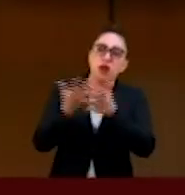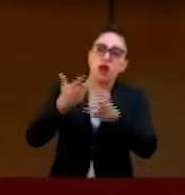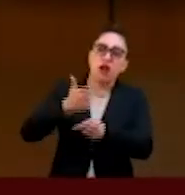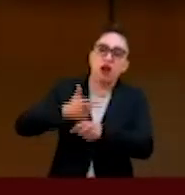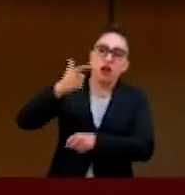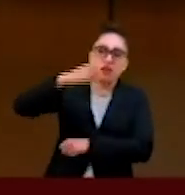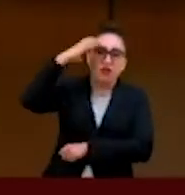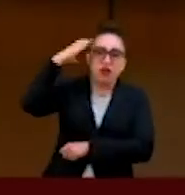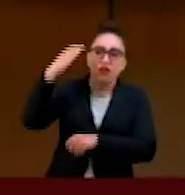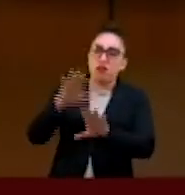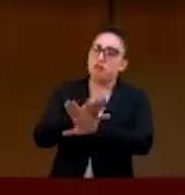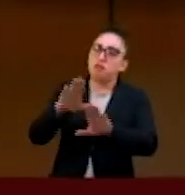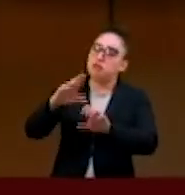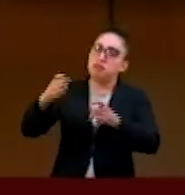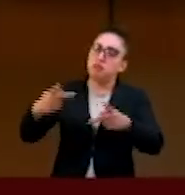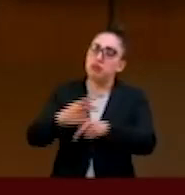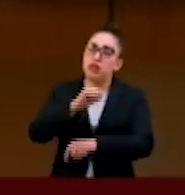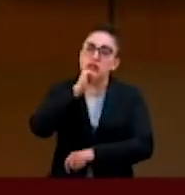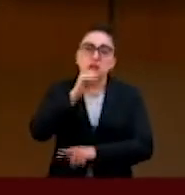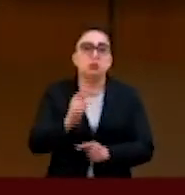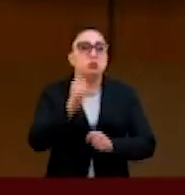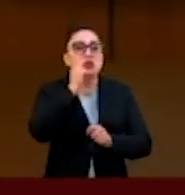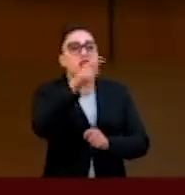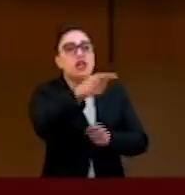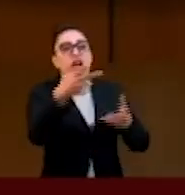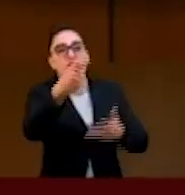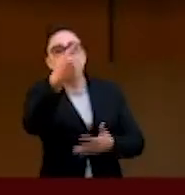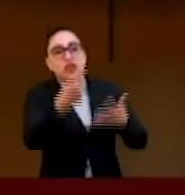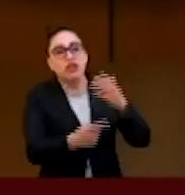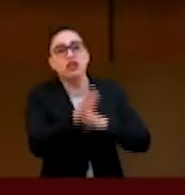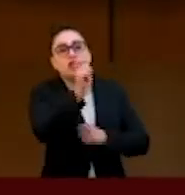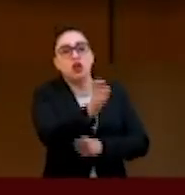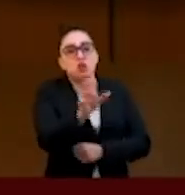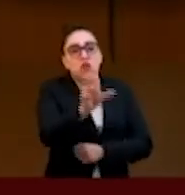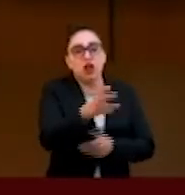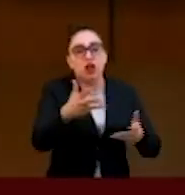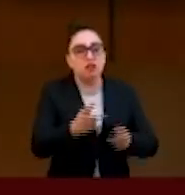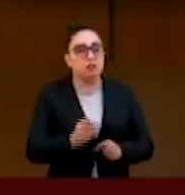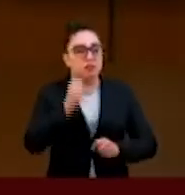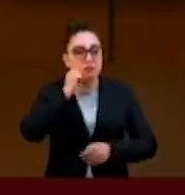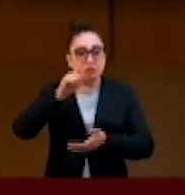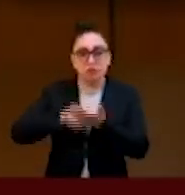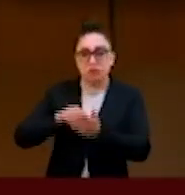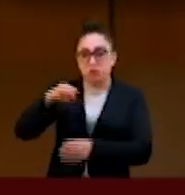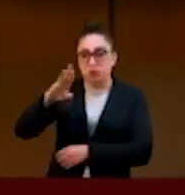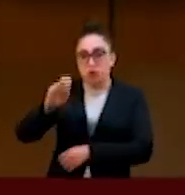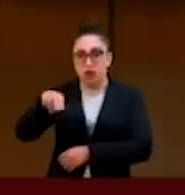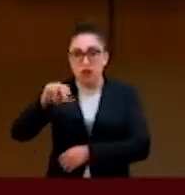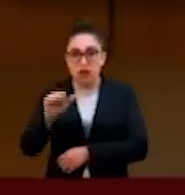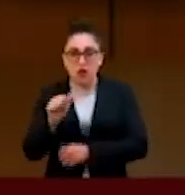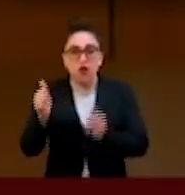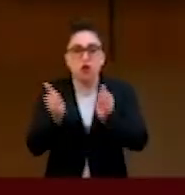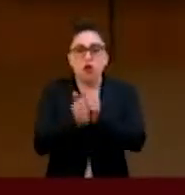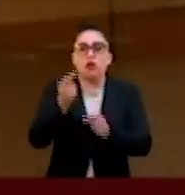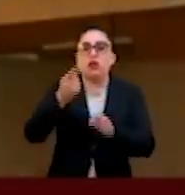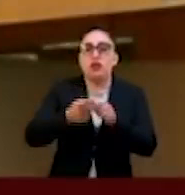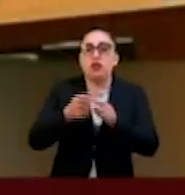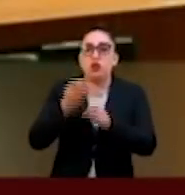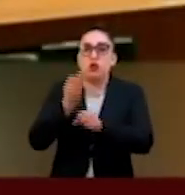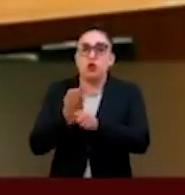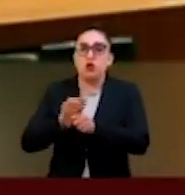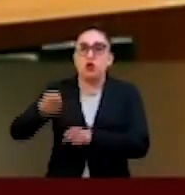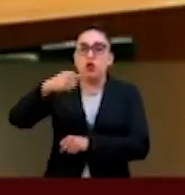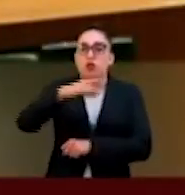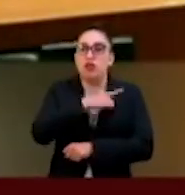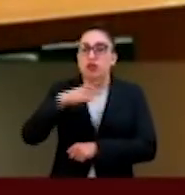no importa cuándo hayan cometido el delito morena con tien compromisos que